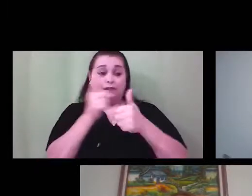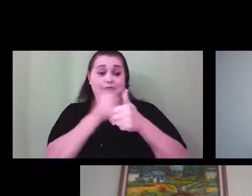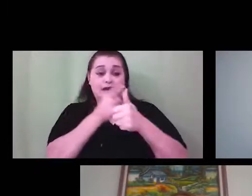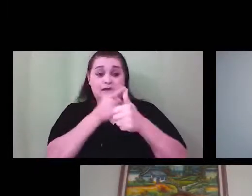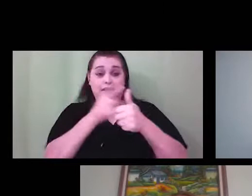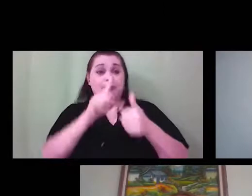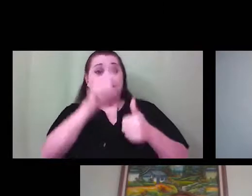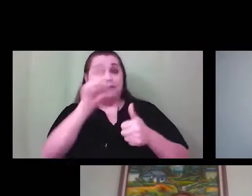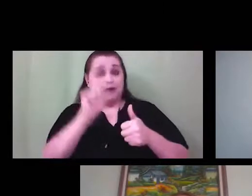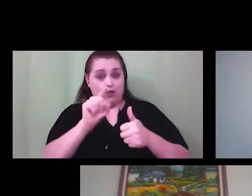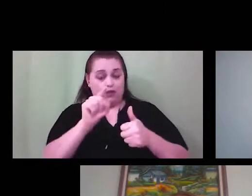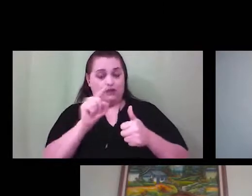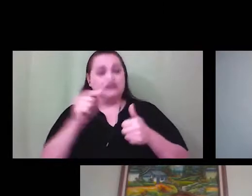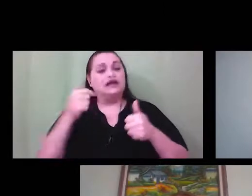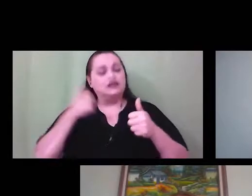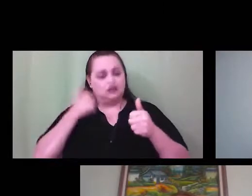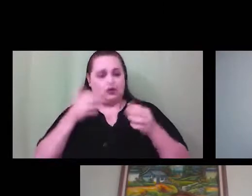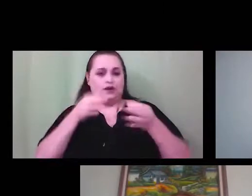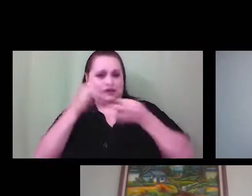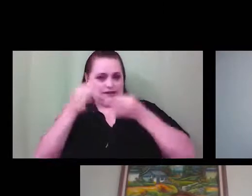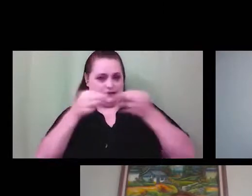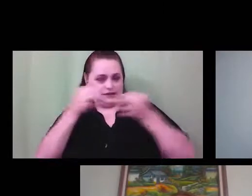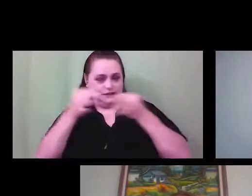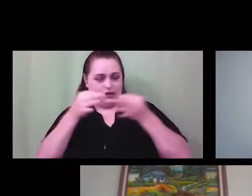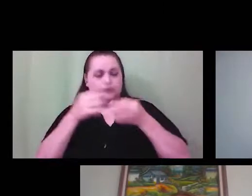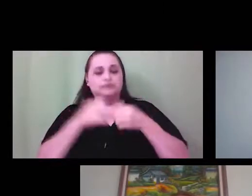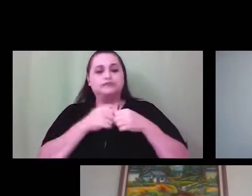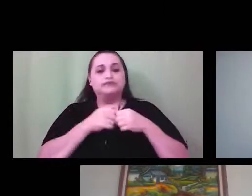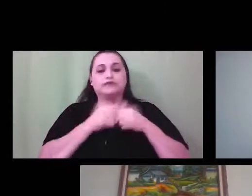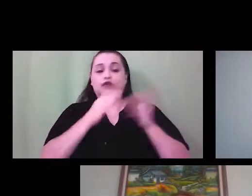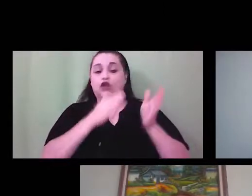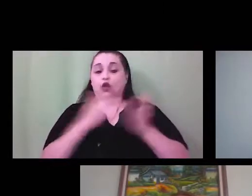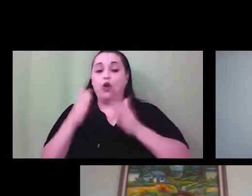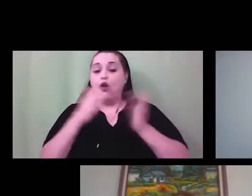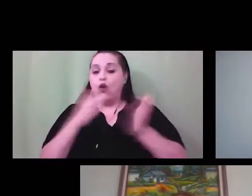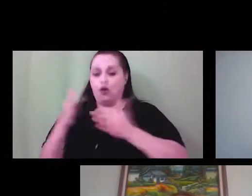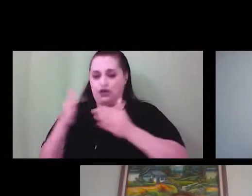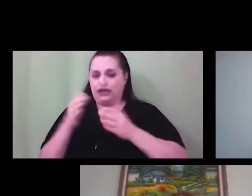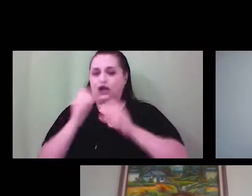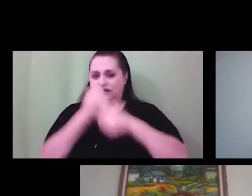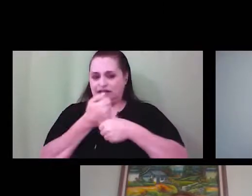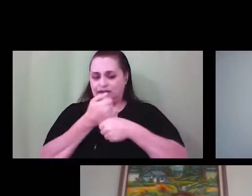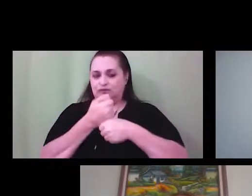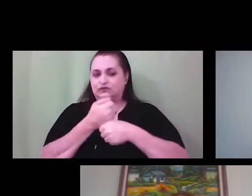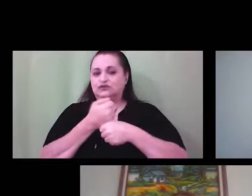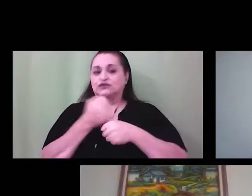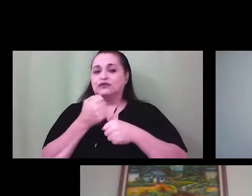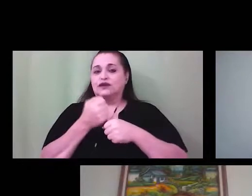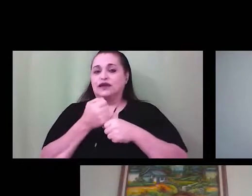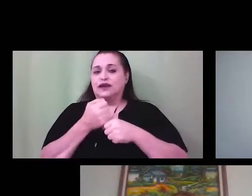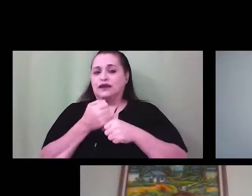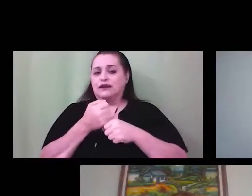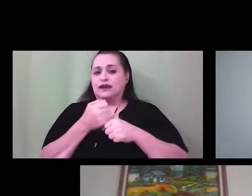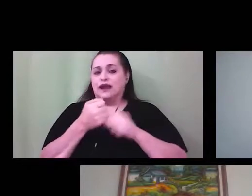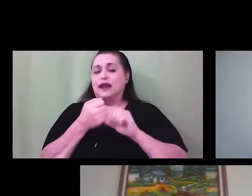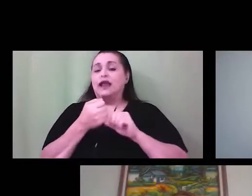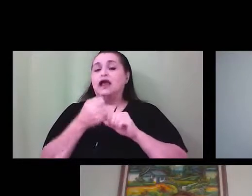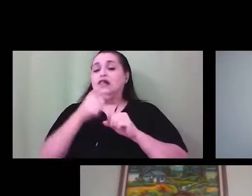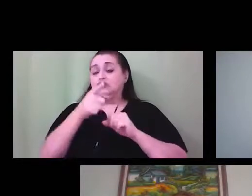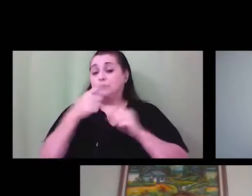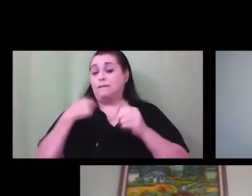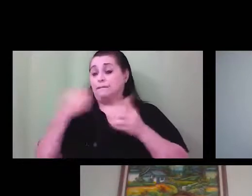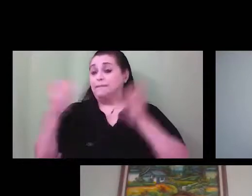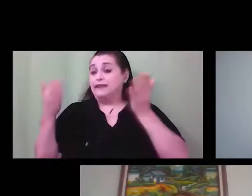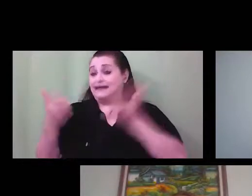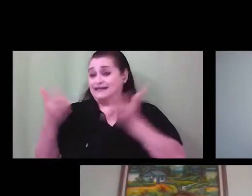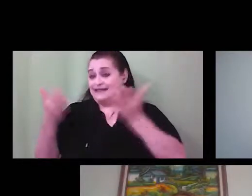hacer y yo les voy indicando en el orden en que lo vamos haciendo es si se presentan, nos dicen quiénes